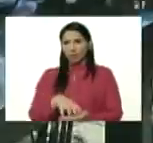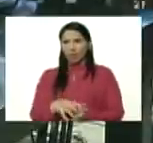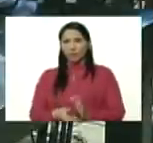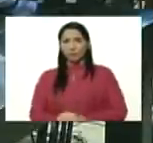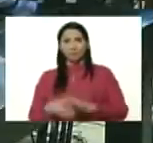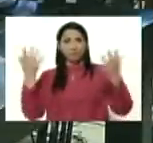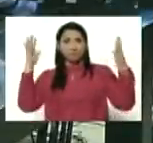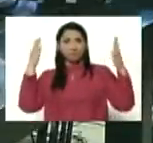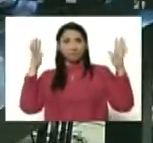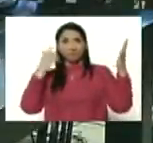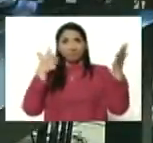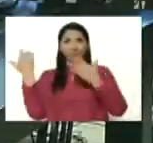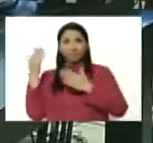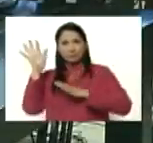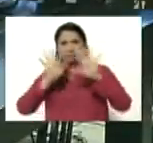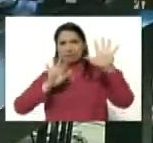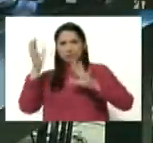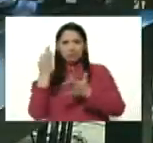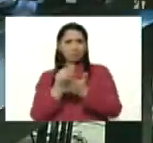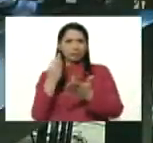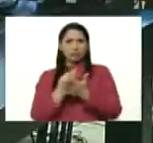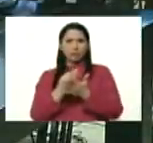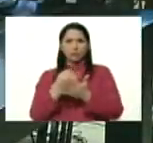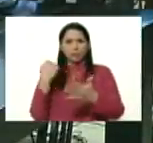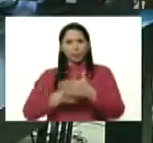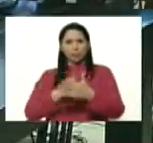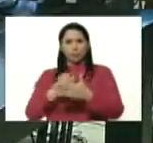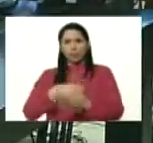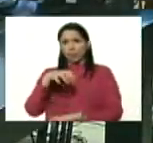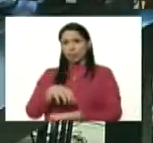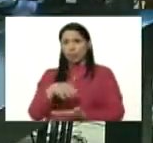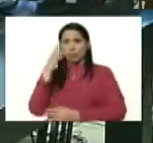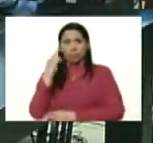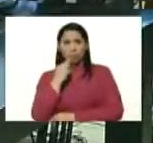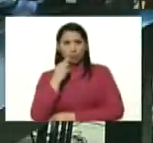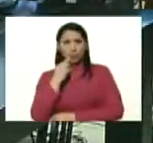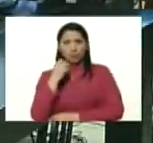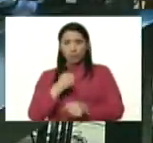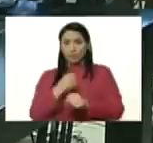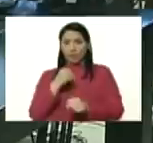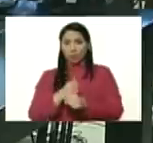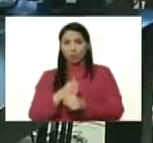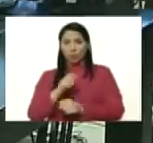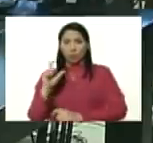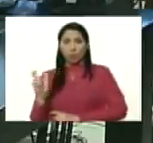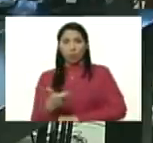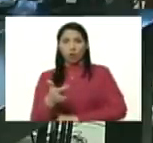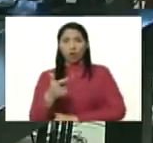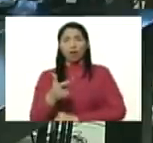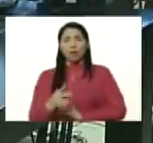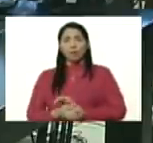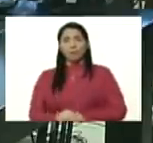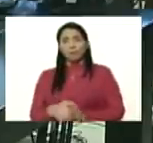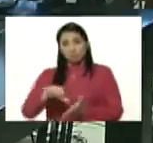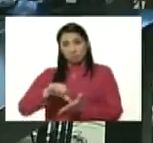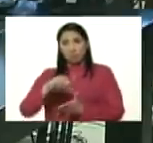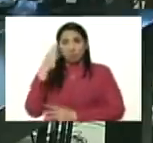mano. Siempre combativo el Estado Bolívar, de la clase obrera de Guayana, de Aragua,